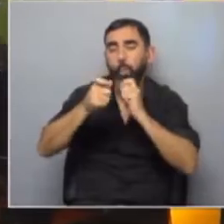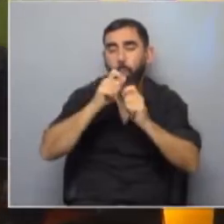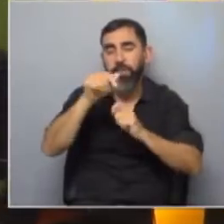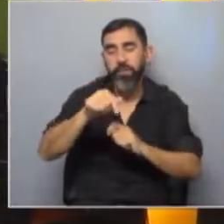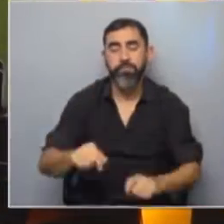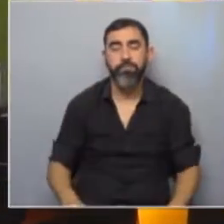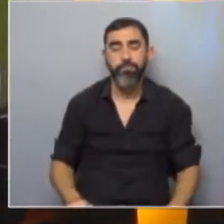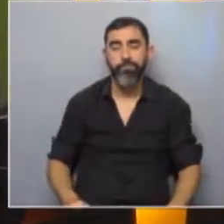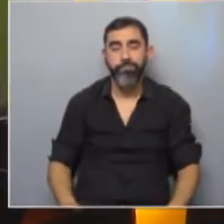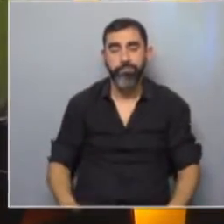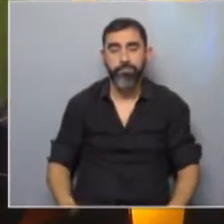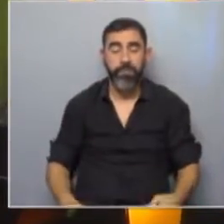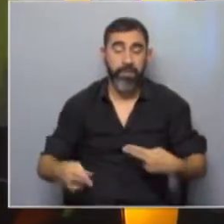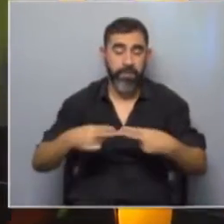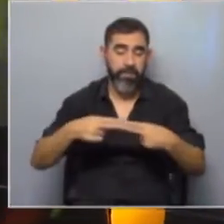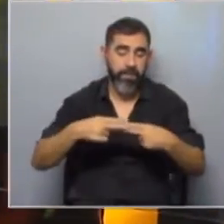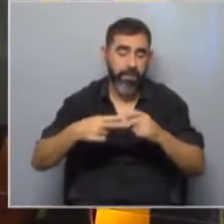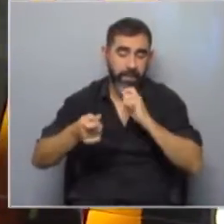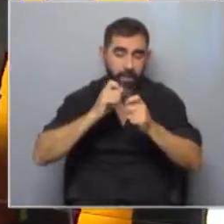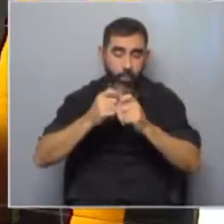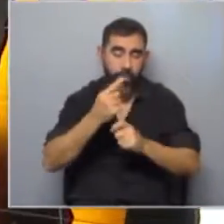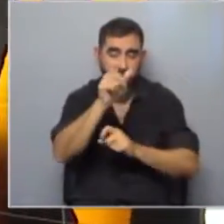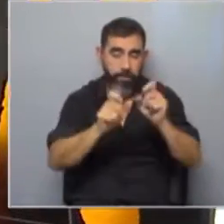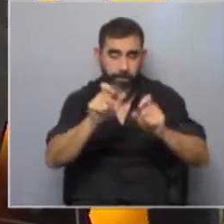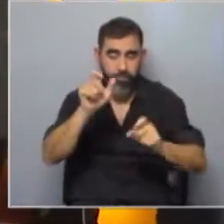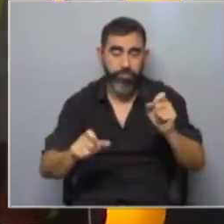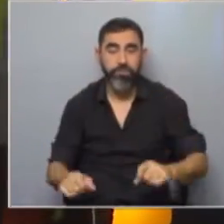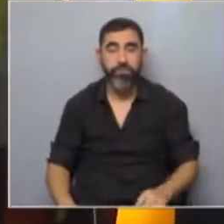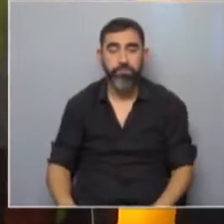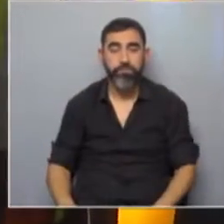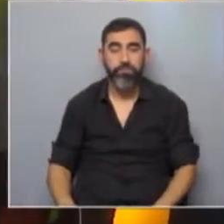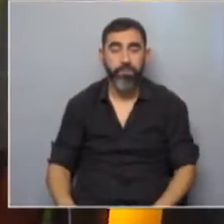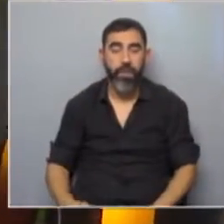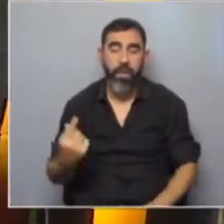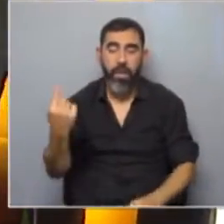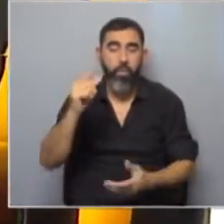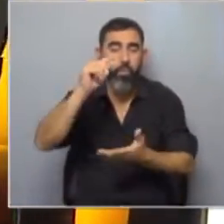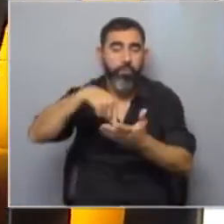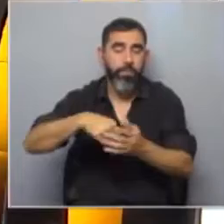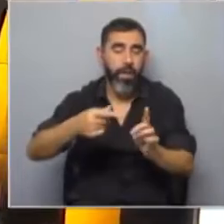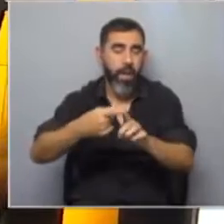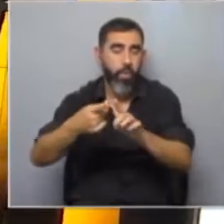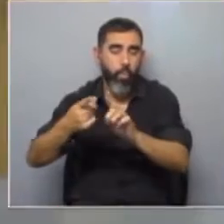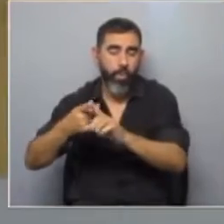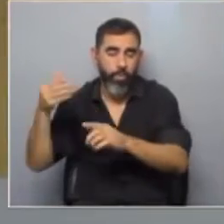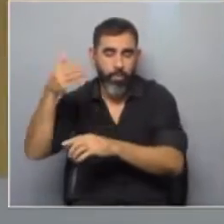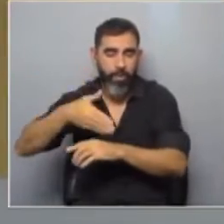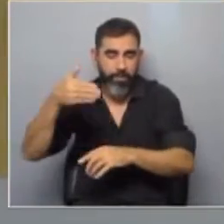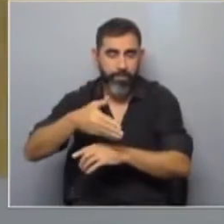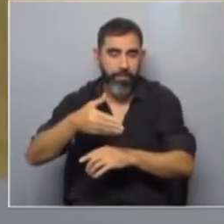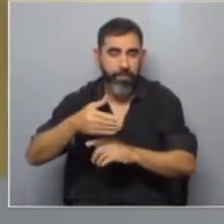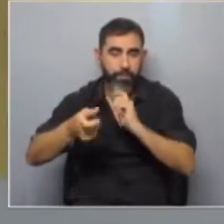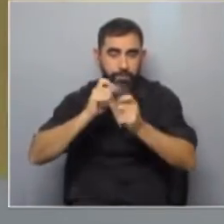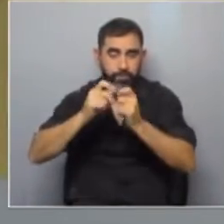hicieron online? Obviamente con cada persona que participó firmó un acuerdo para poder participar de